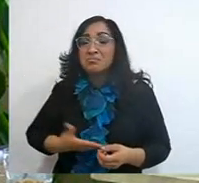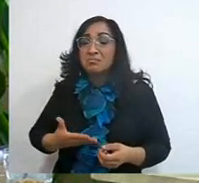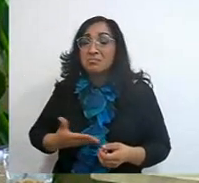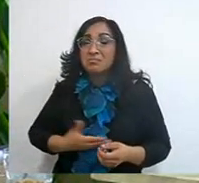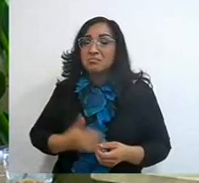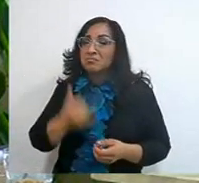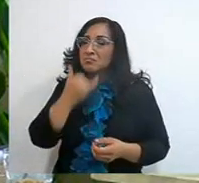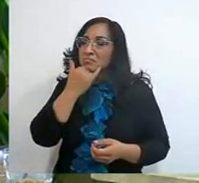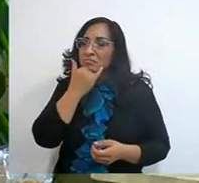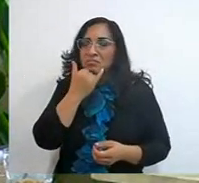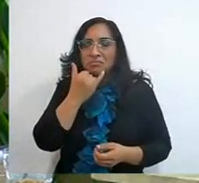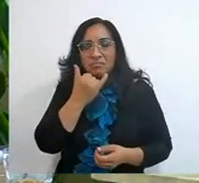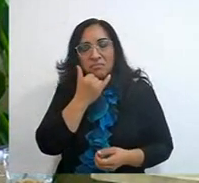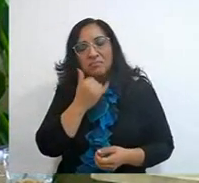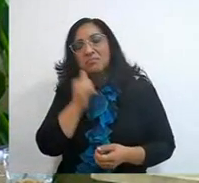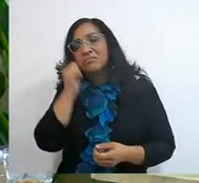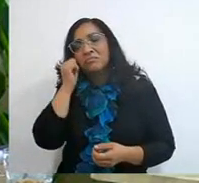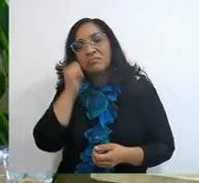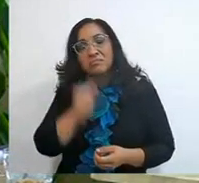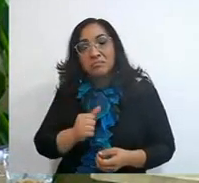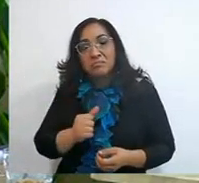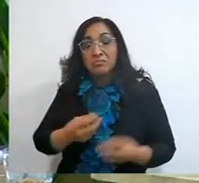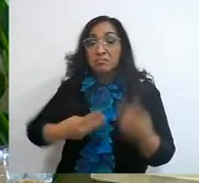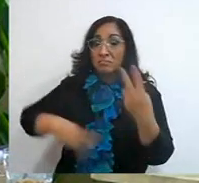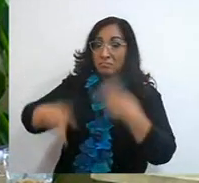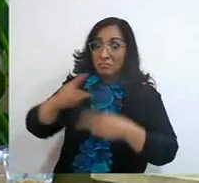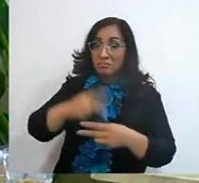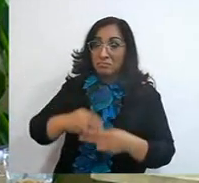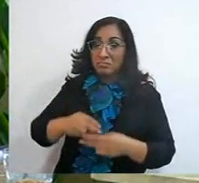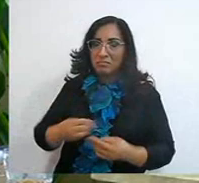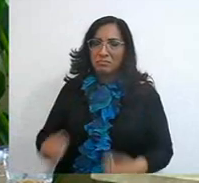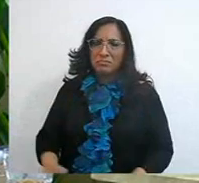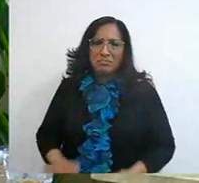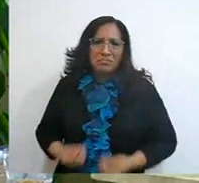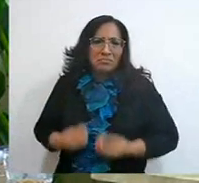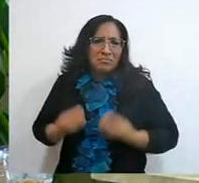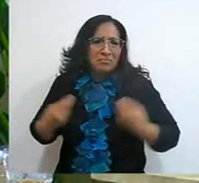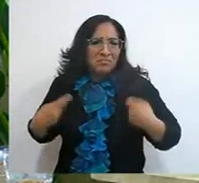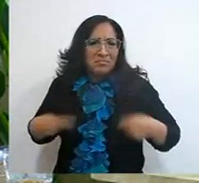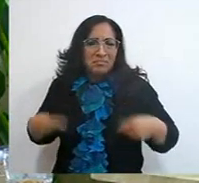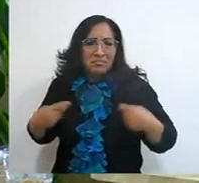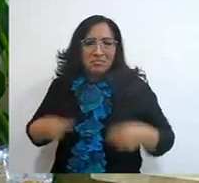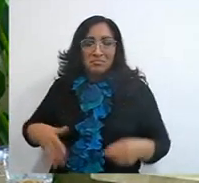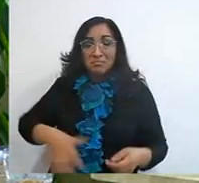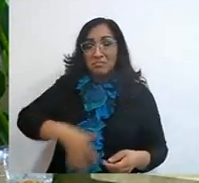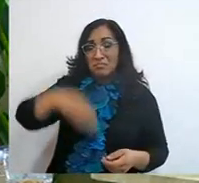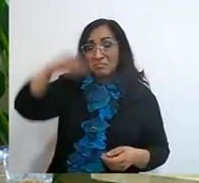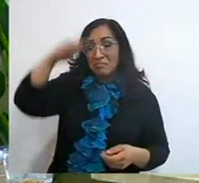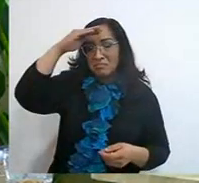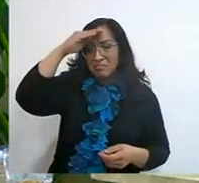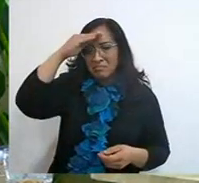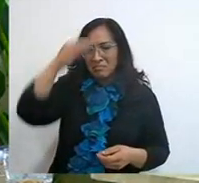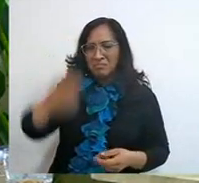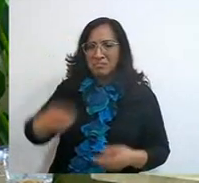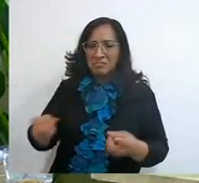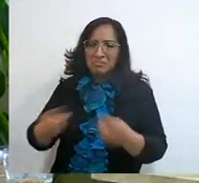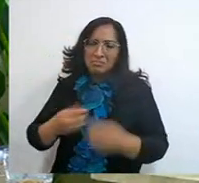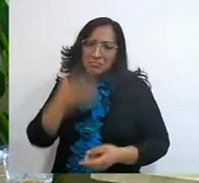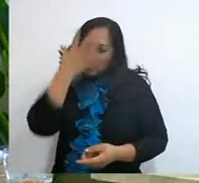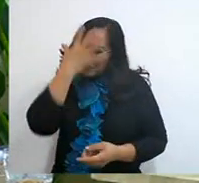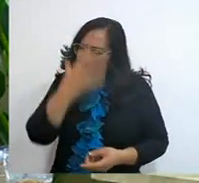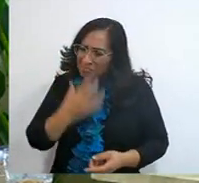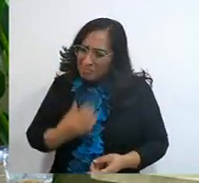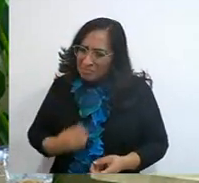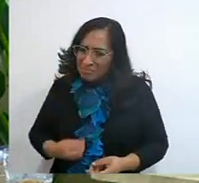tengas misericordia y hagas volver este corazón, estas gentes que fueron entristecidas por una